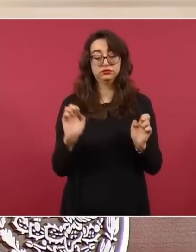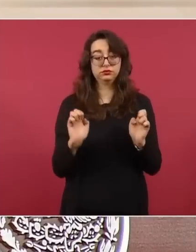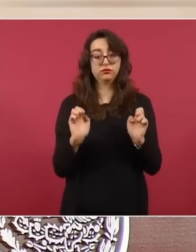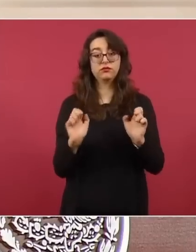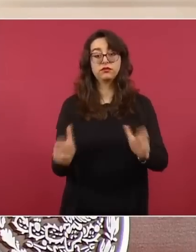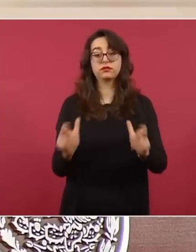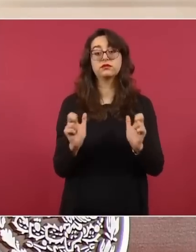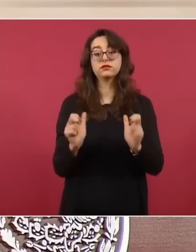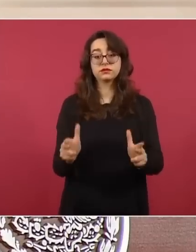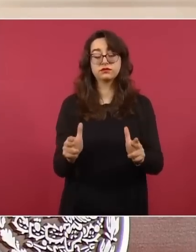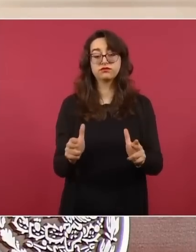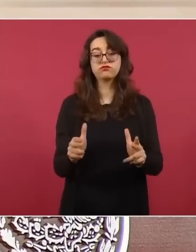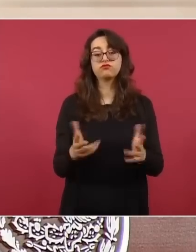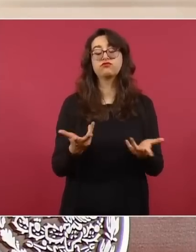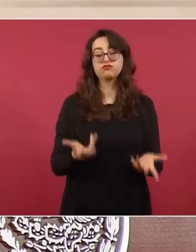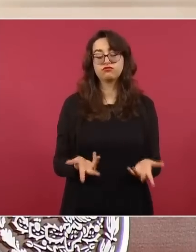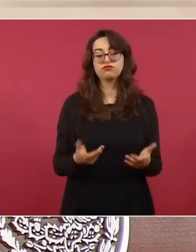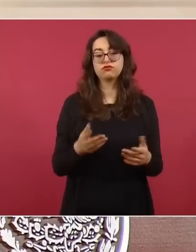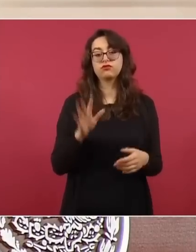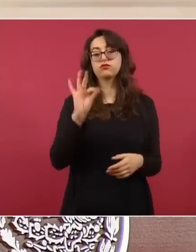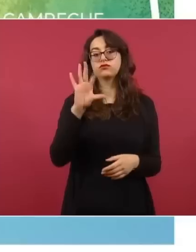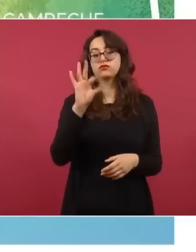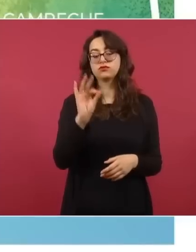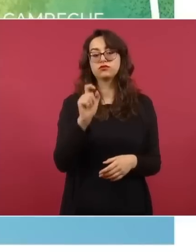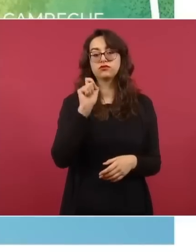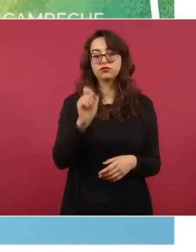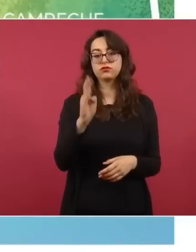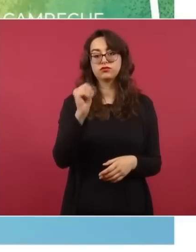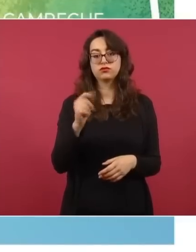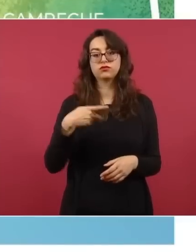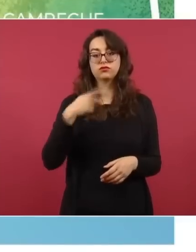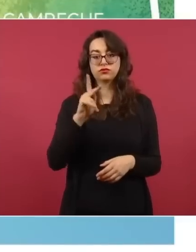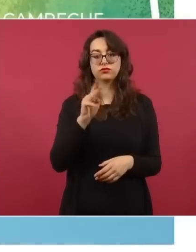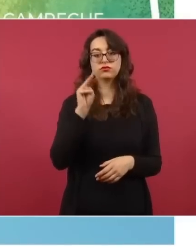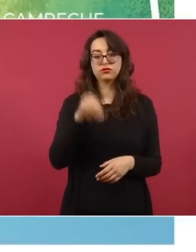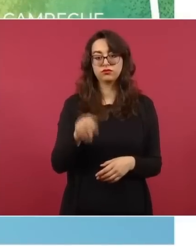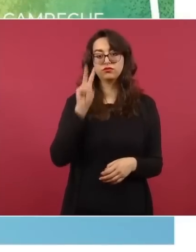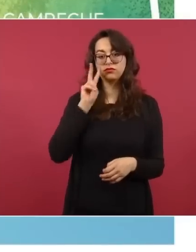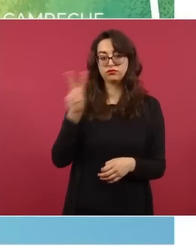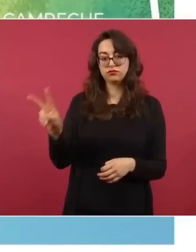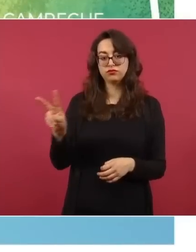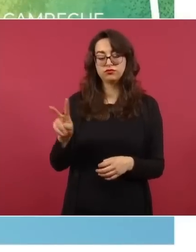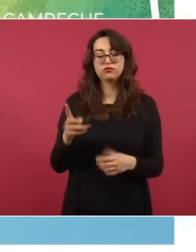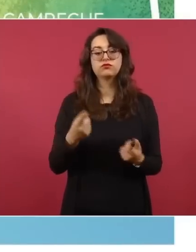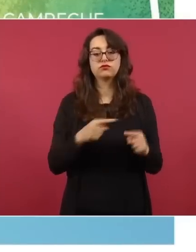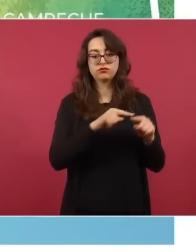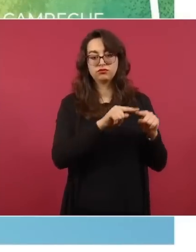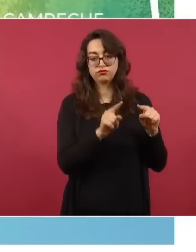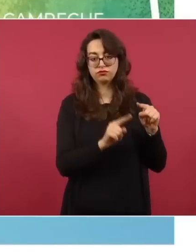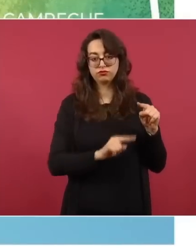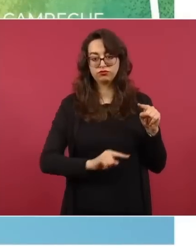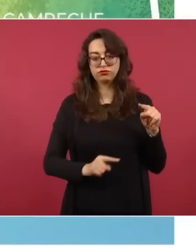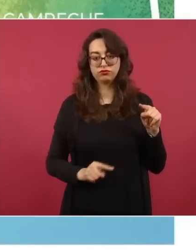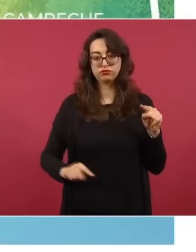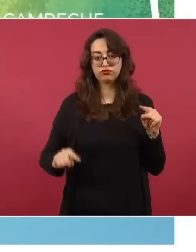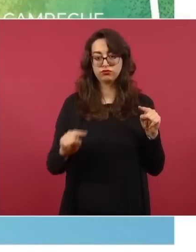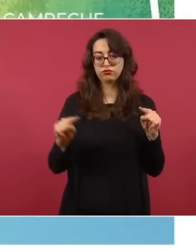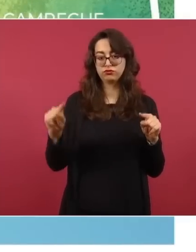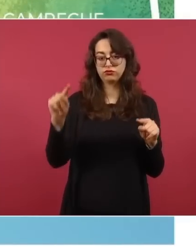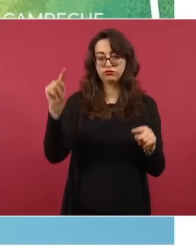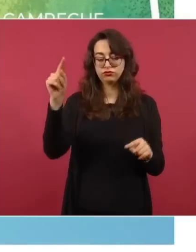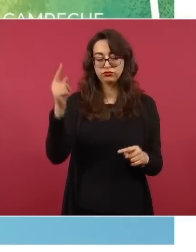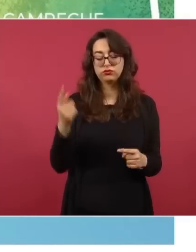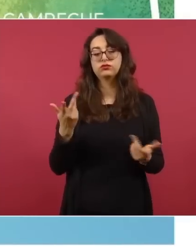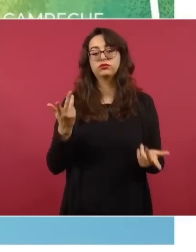correrá por cuatro cuarenta punto nueve kilómetros cruzando por los municipios de Palenque y la libertad con